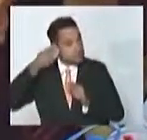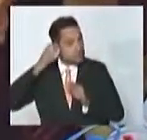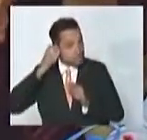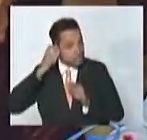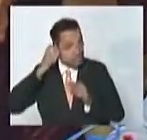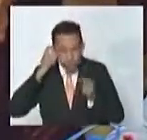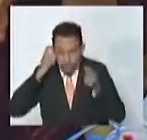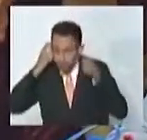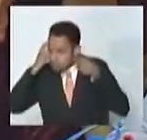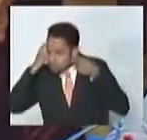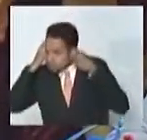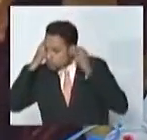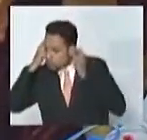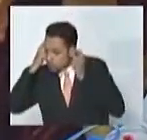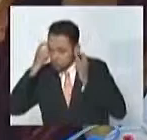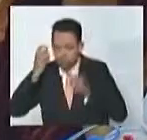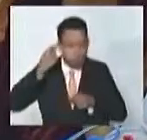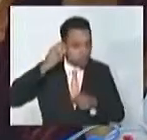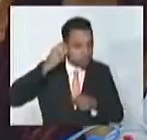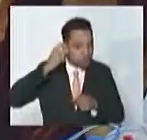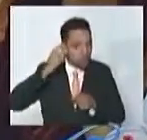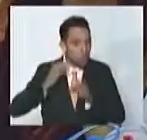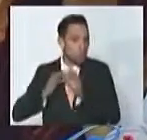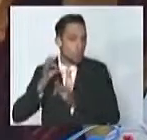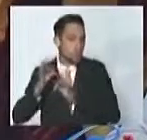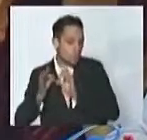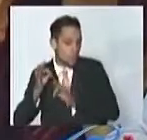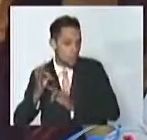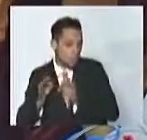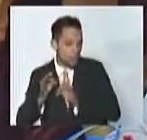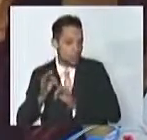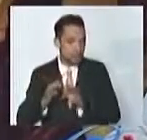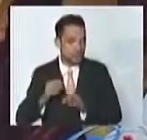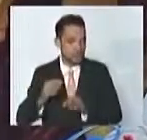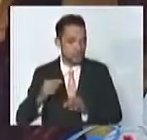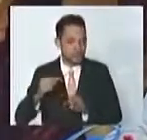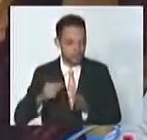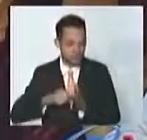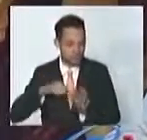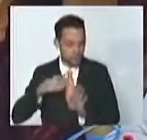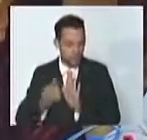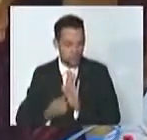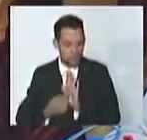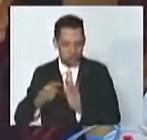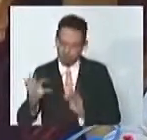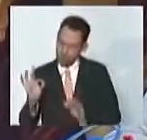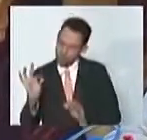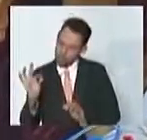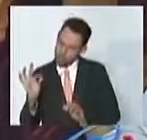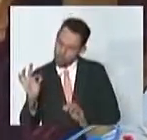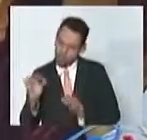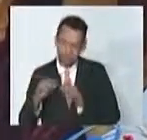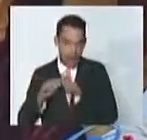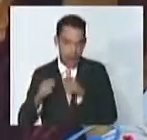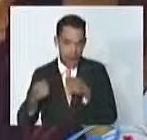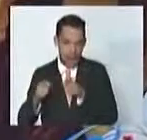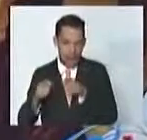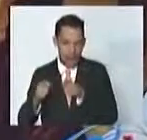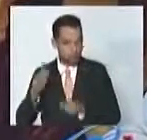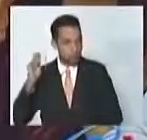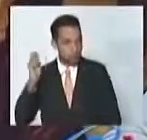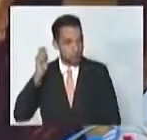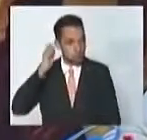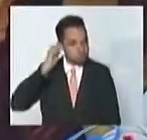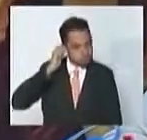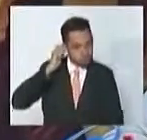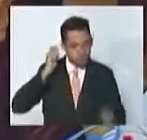exacto, y esto va para proteger el oído, esto entra, es hermético. Además me pongo el